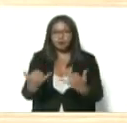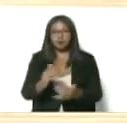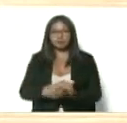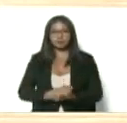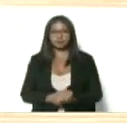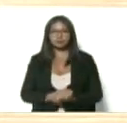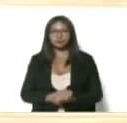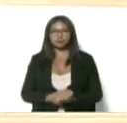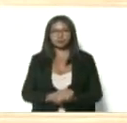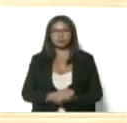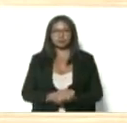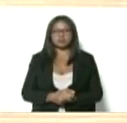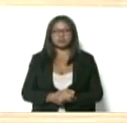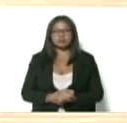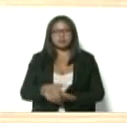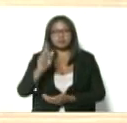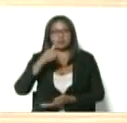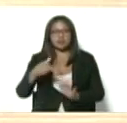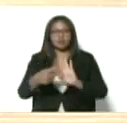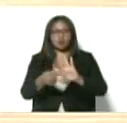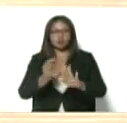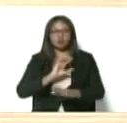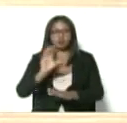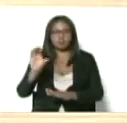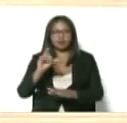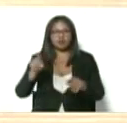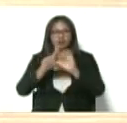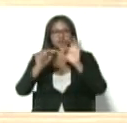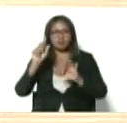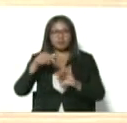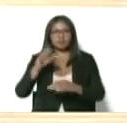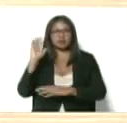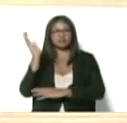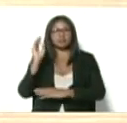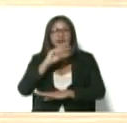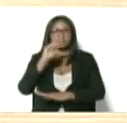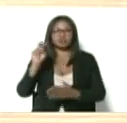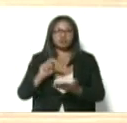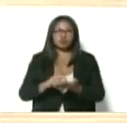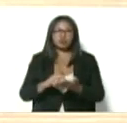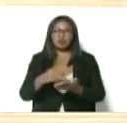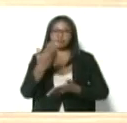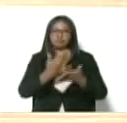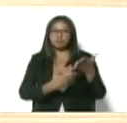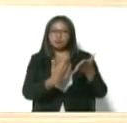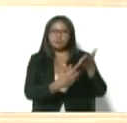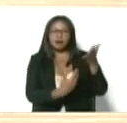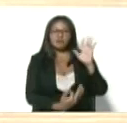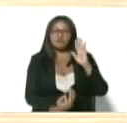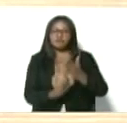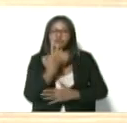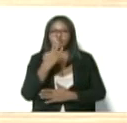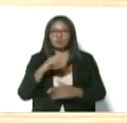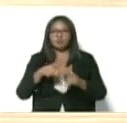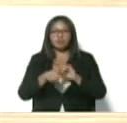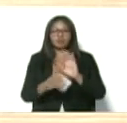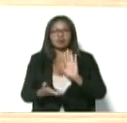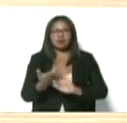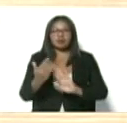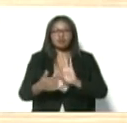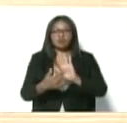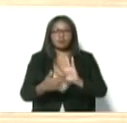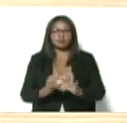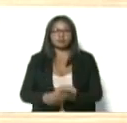también que le presente a nuestro país y a los miembros de la asamblea nacional el contenido fundamental de la reforma